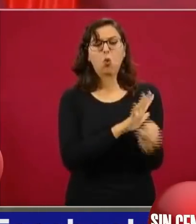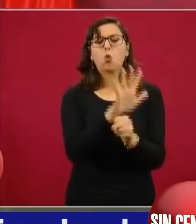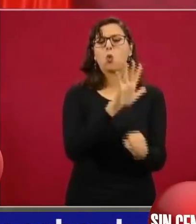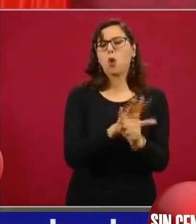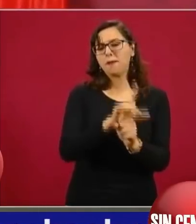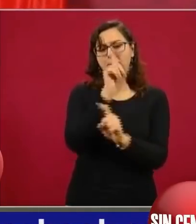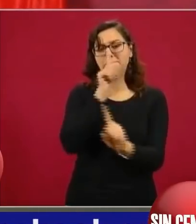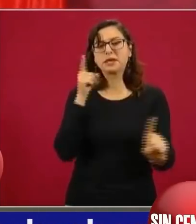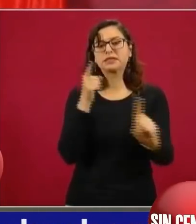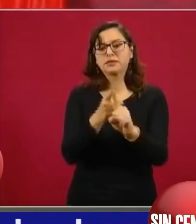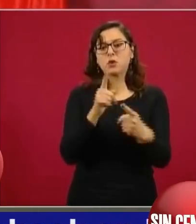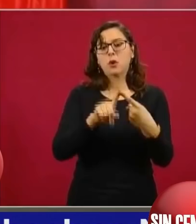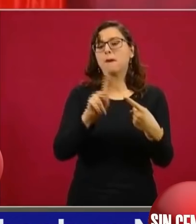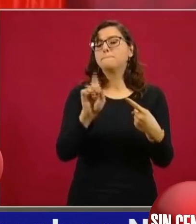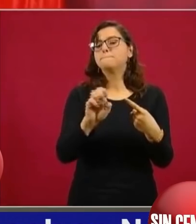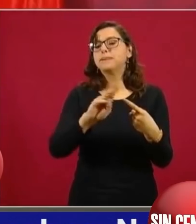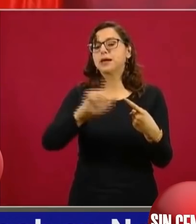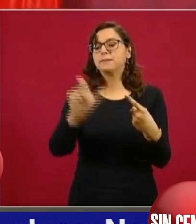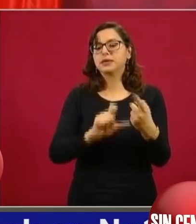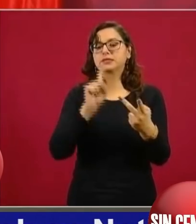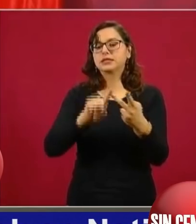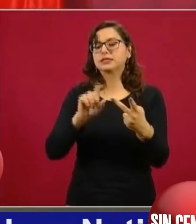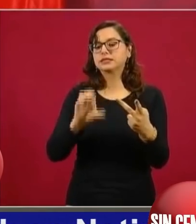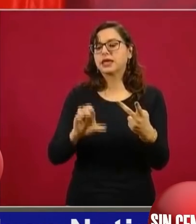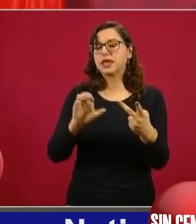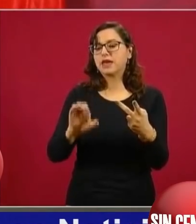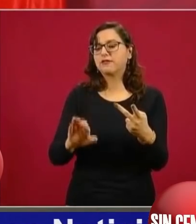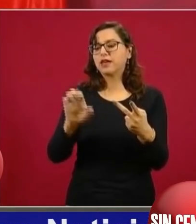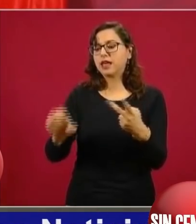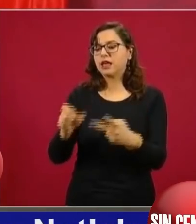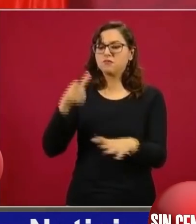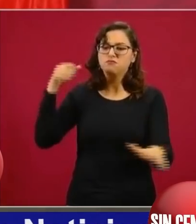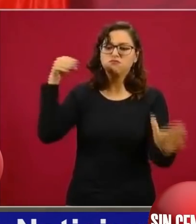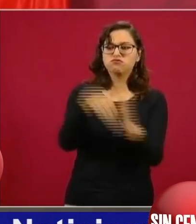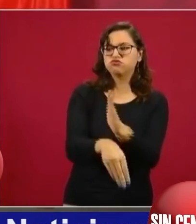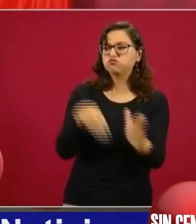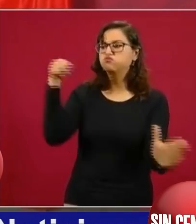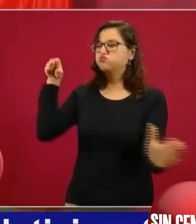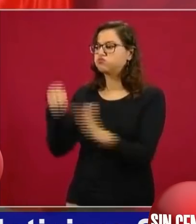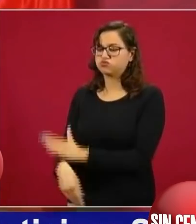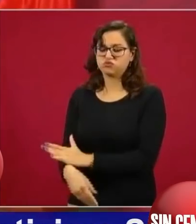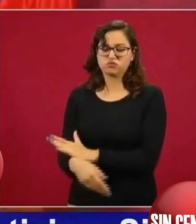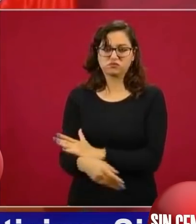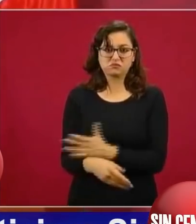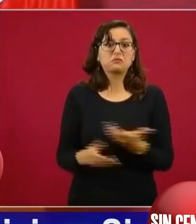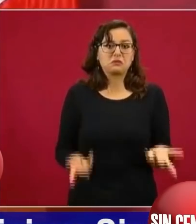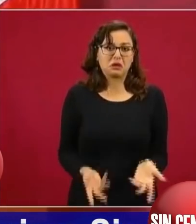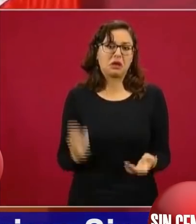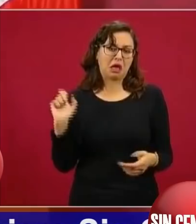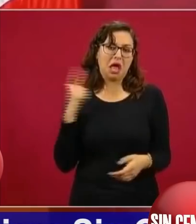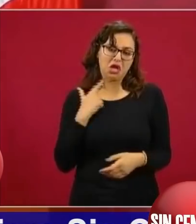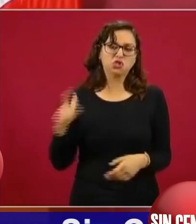Pemex y destruir a la Comisión Federal de Electricidad. Ese era el plan,